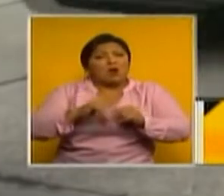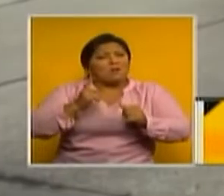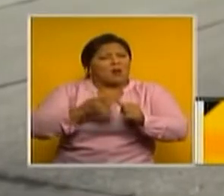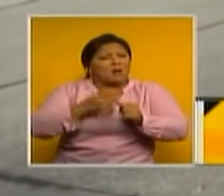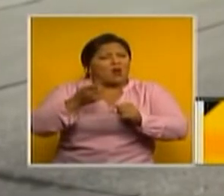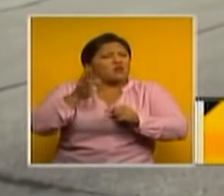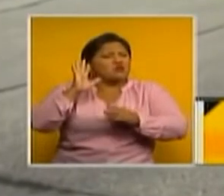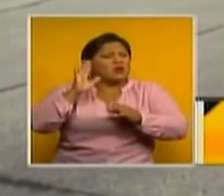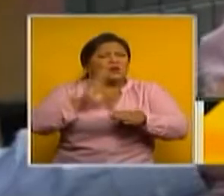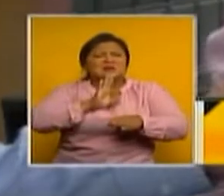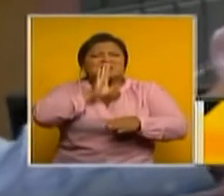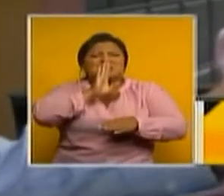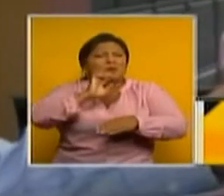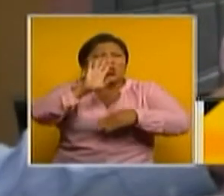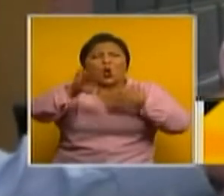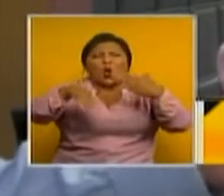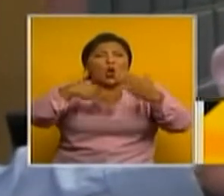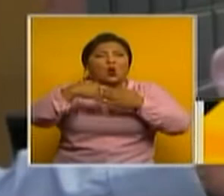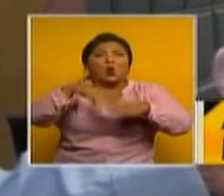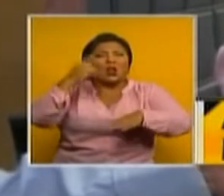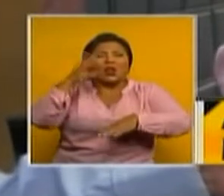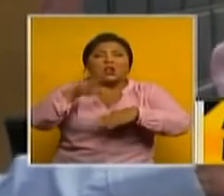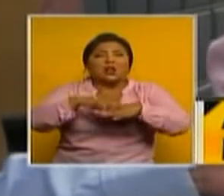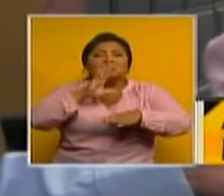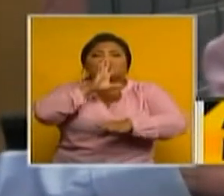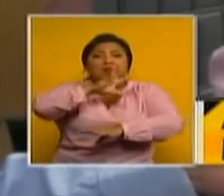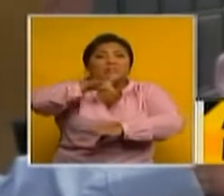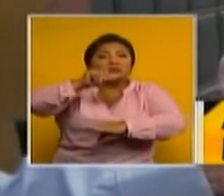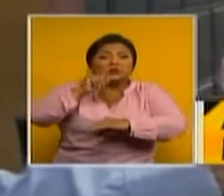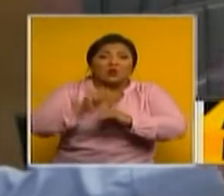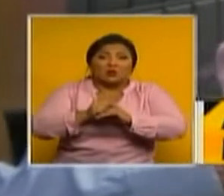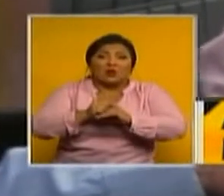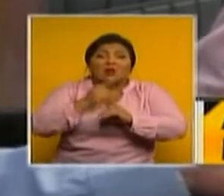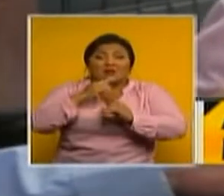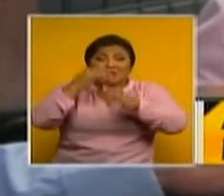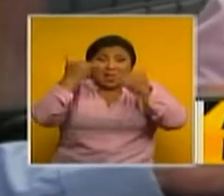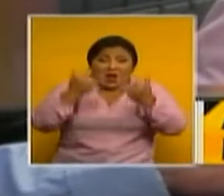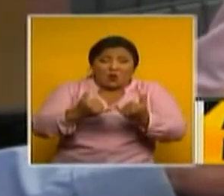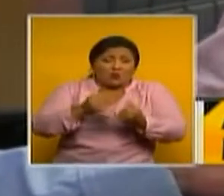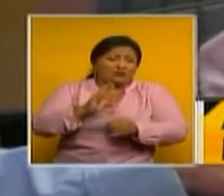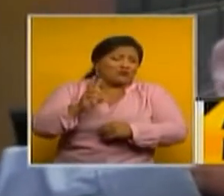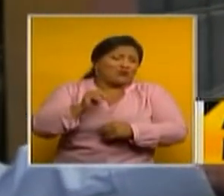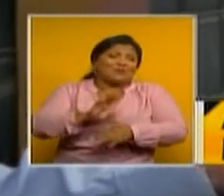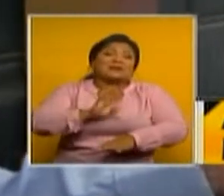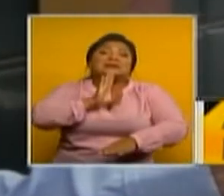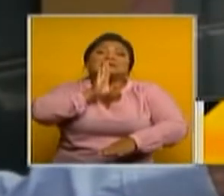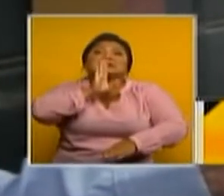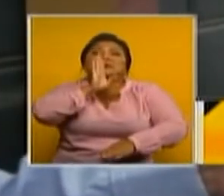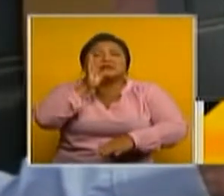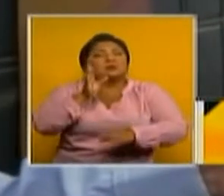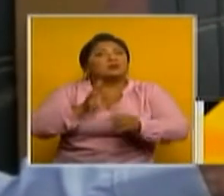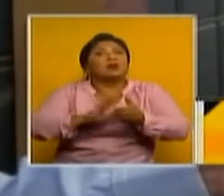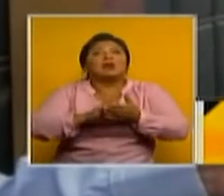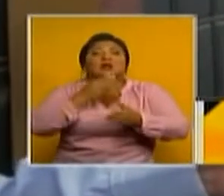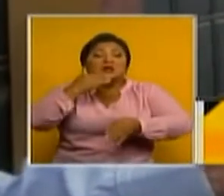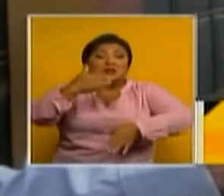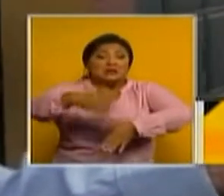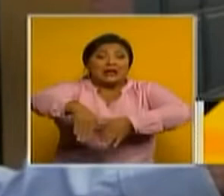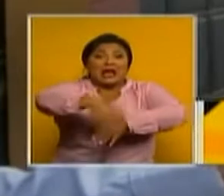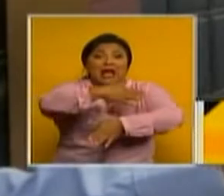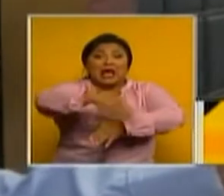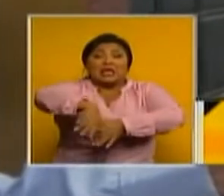robos a toda hora del día. Es que en Guayacanes siempre, no es que es de ahora, sino siempre, siempre ha habido problemas en estos cuatro carriles.